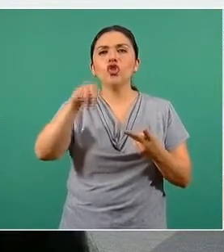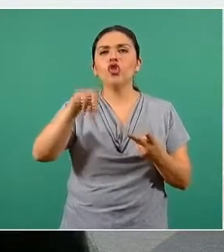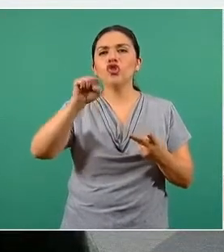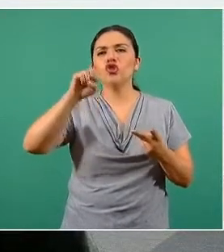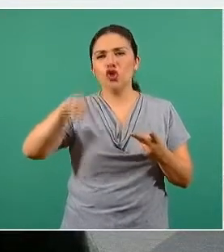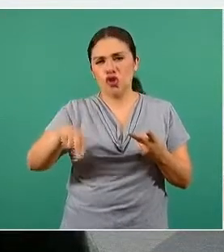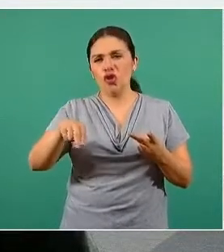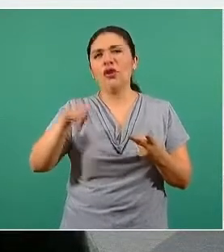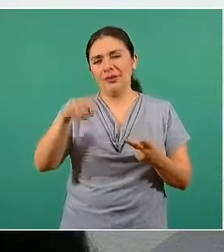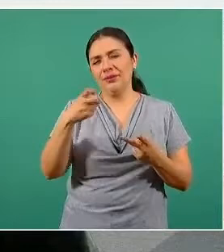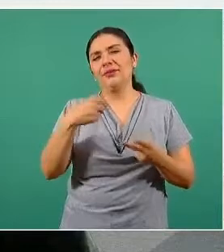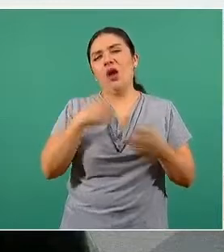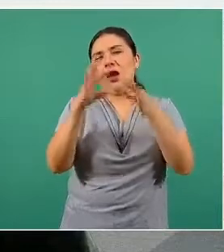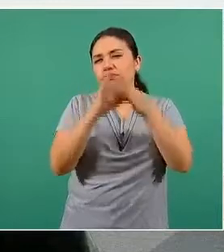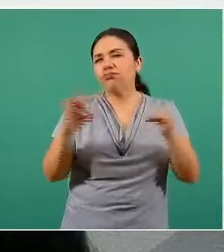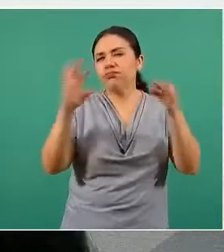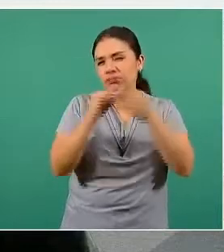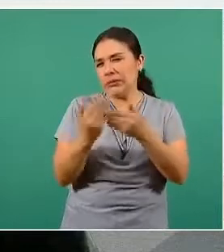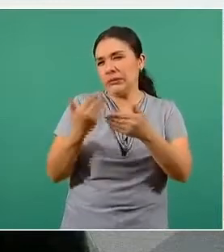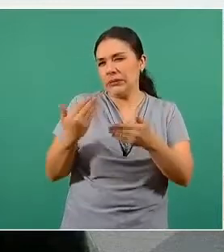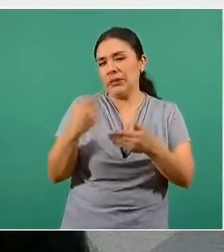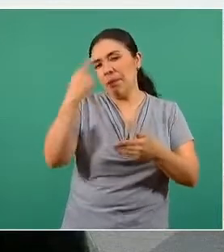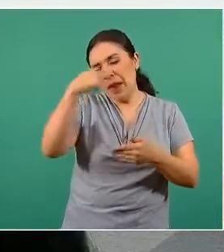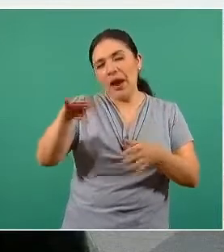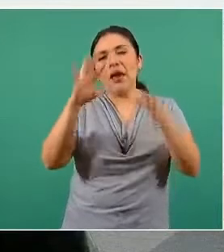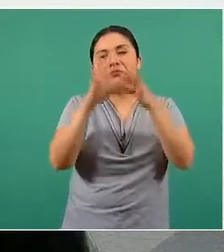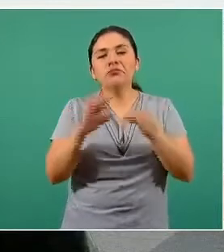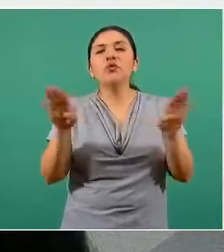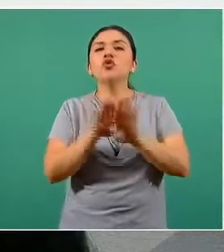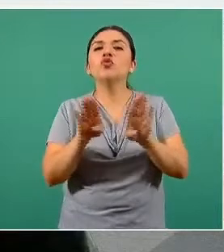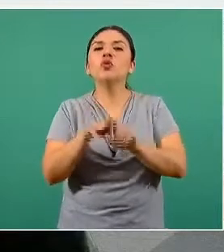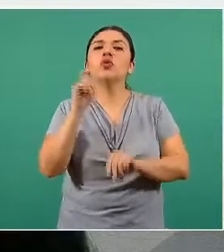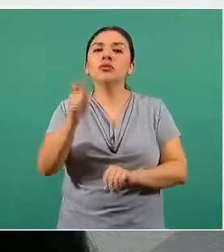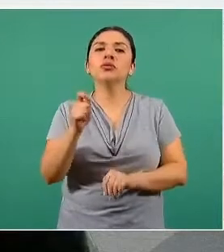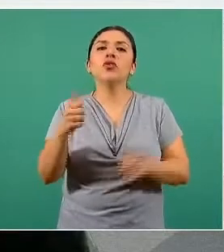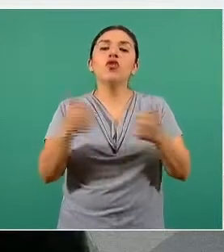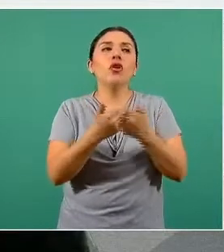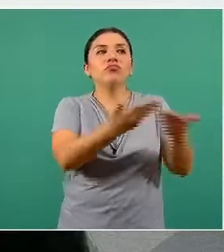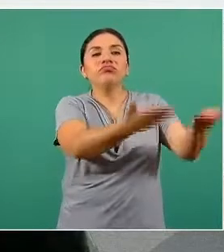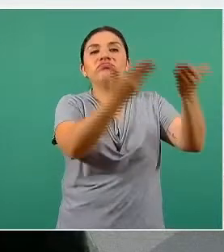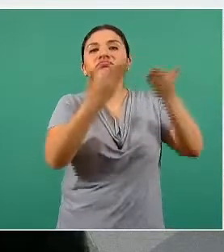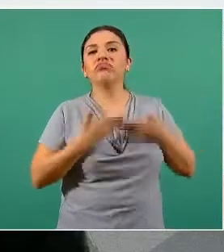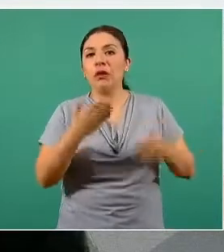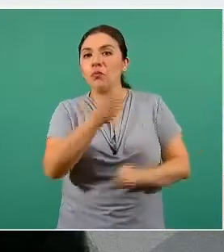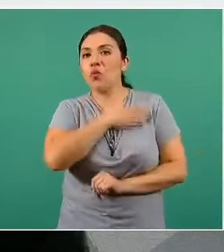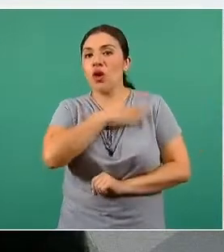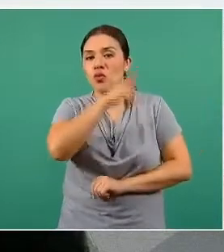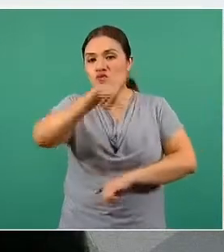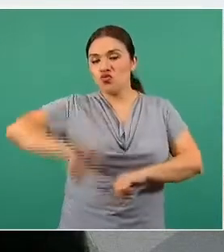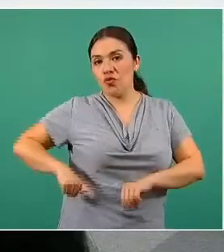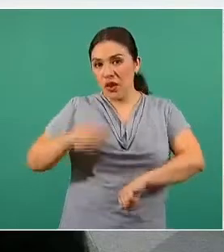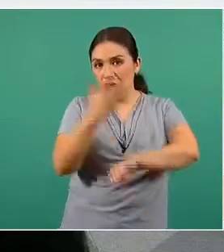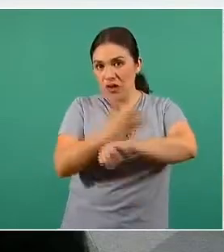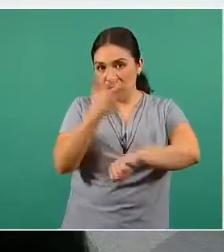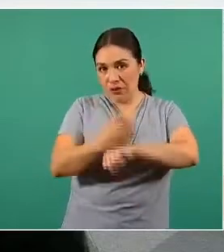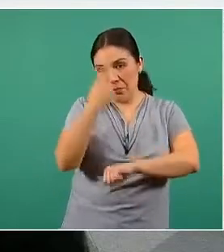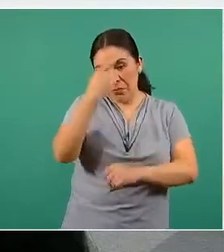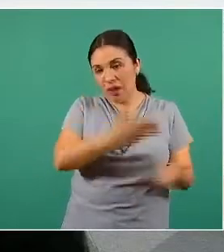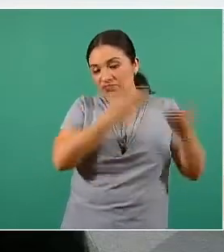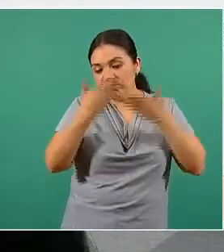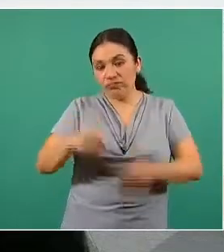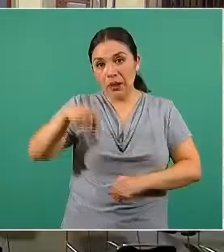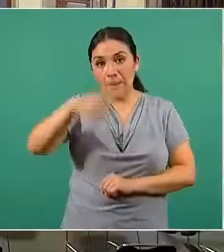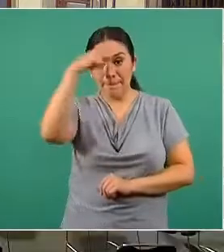Johnson, de la que hemos hablado recientemente a propósito del generoso donativo del gobierno de Estados Unidos a